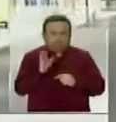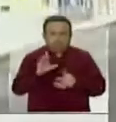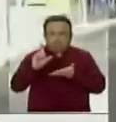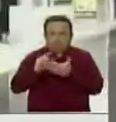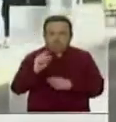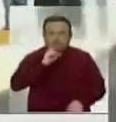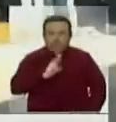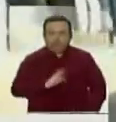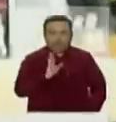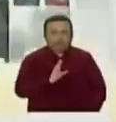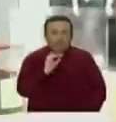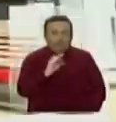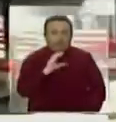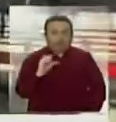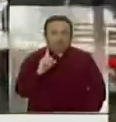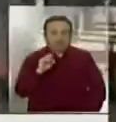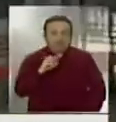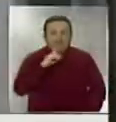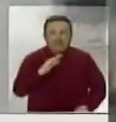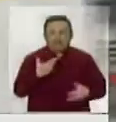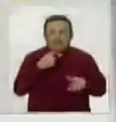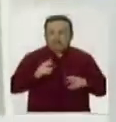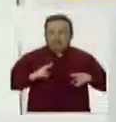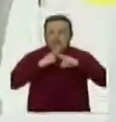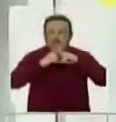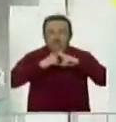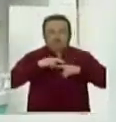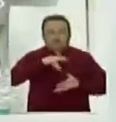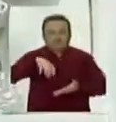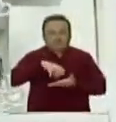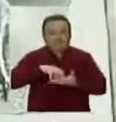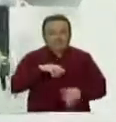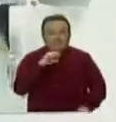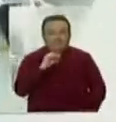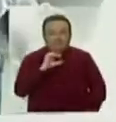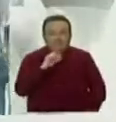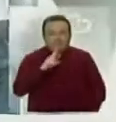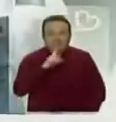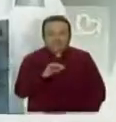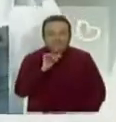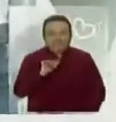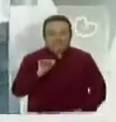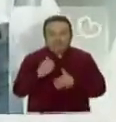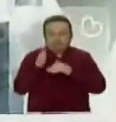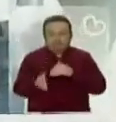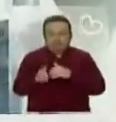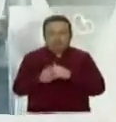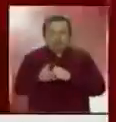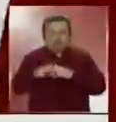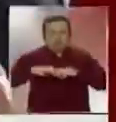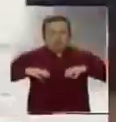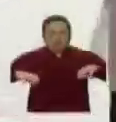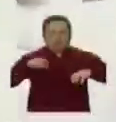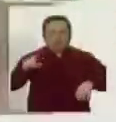sector sur-occidente, es decir, hablamos del Mall Plaza Oeste, ahí en el límite de la comuna de Cerrillos con Maipú y